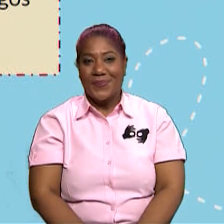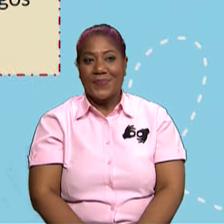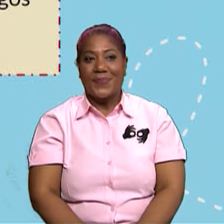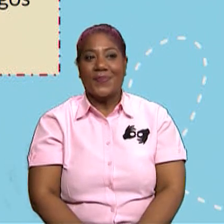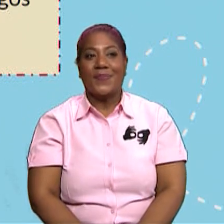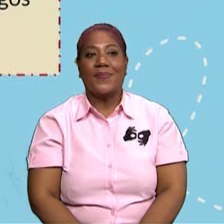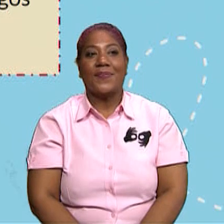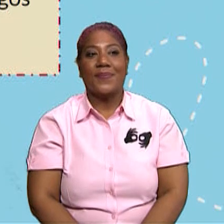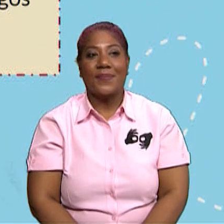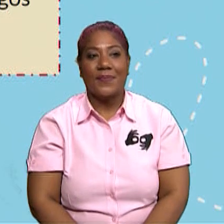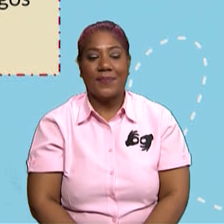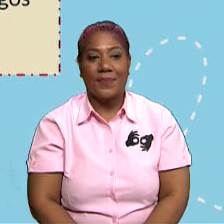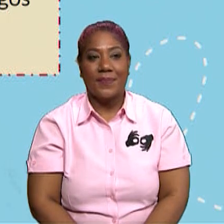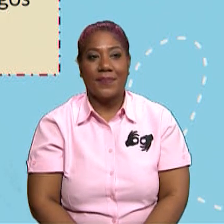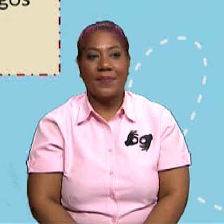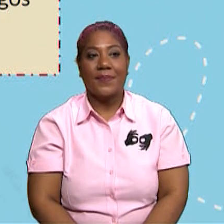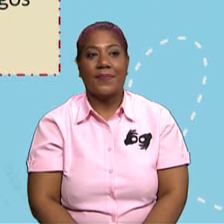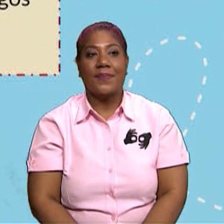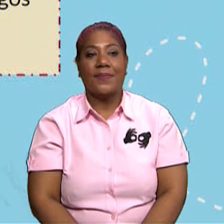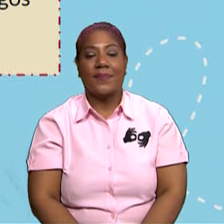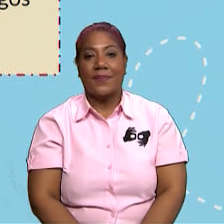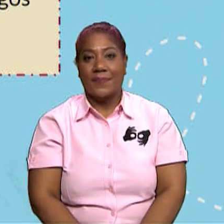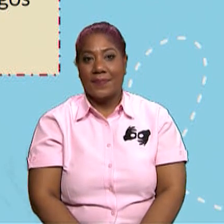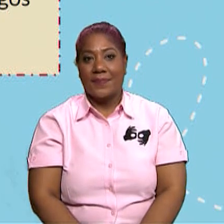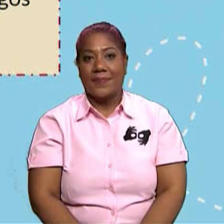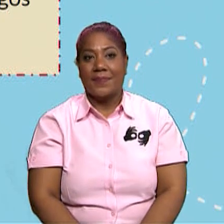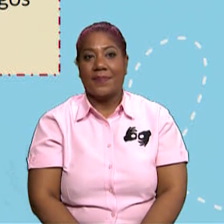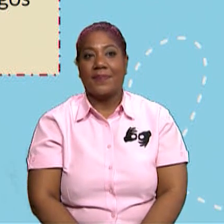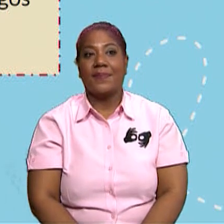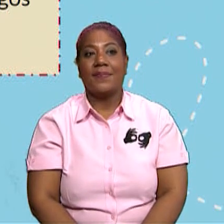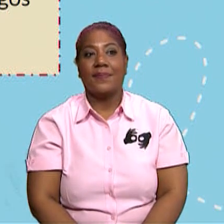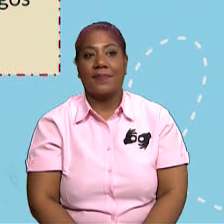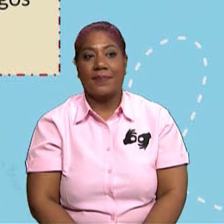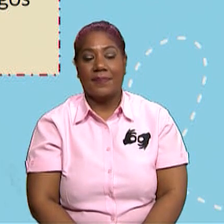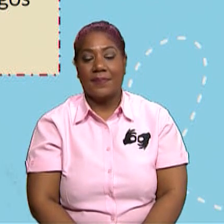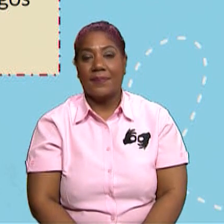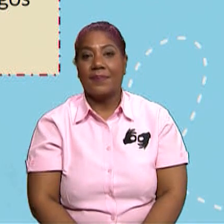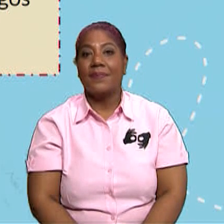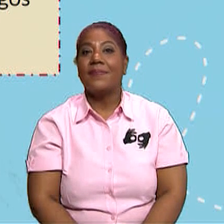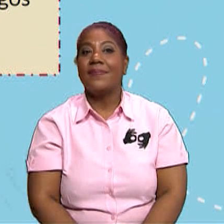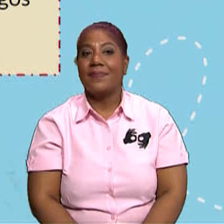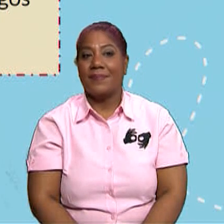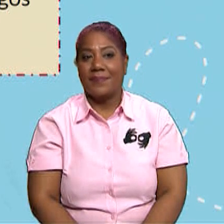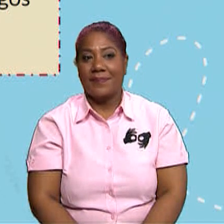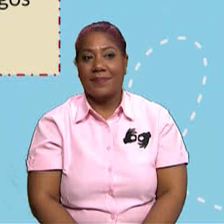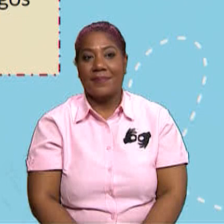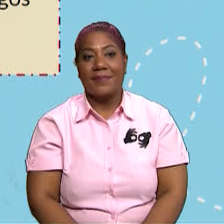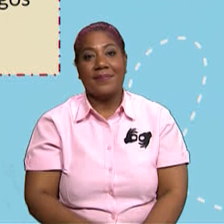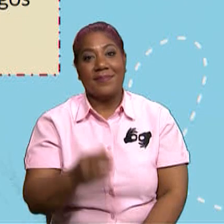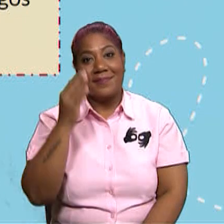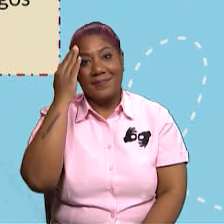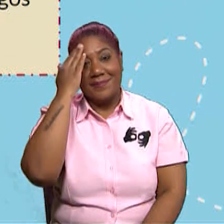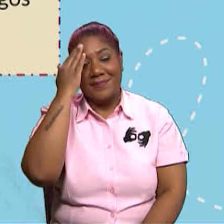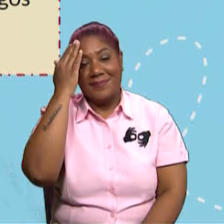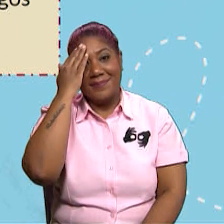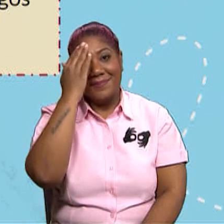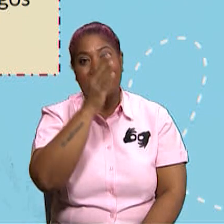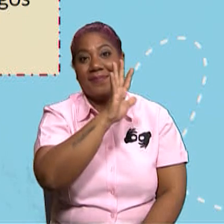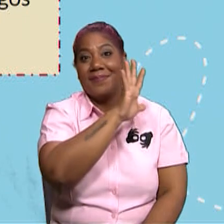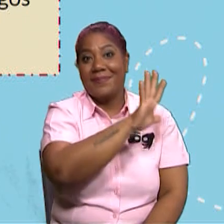de desarrollar. 20 entre 5 para obtener el resultado. Ahora sabemos que se reparten 5